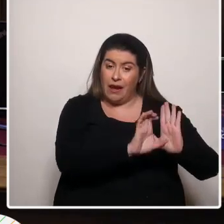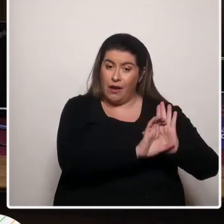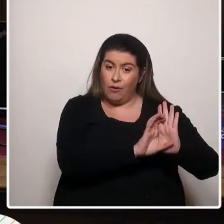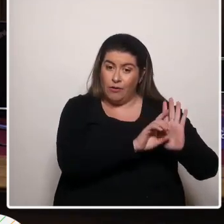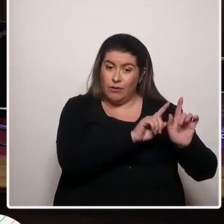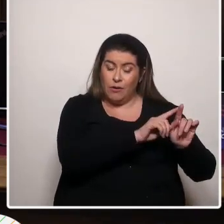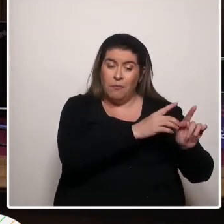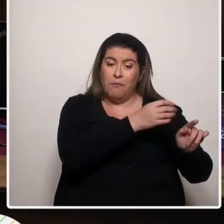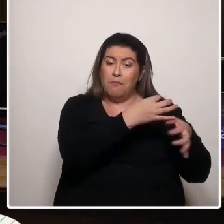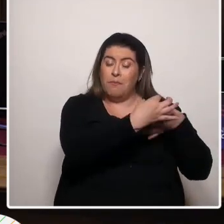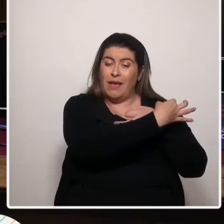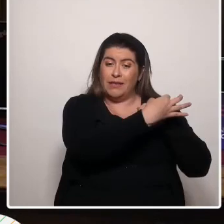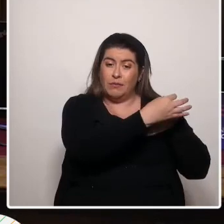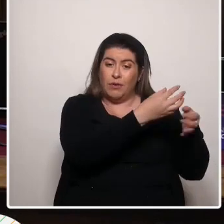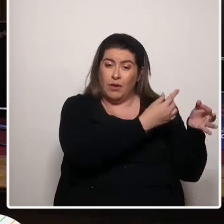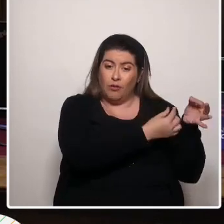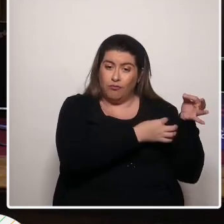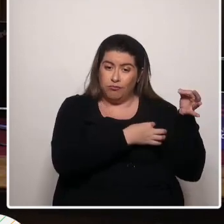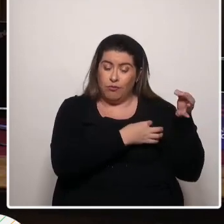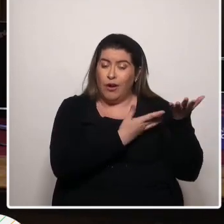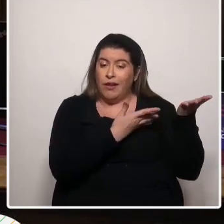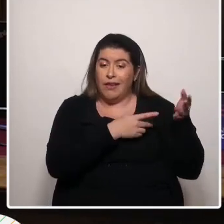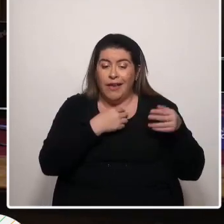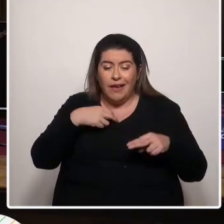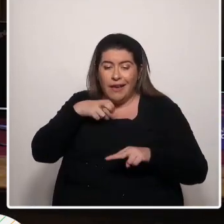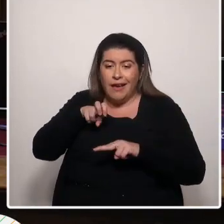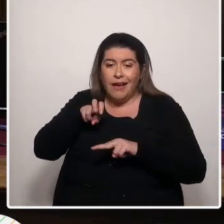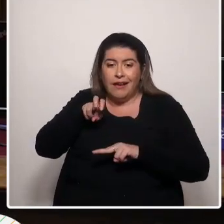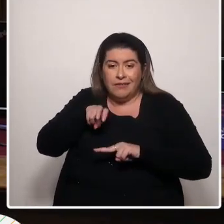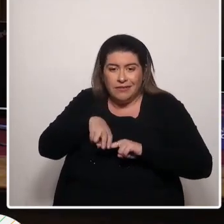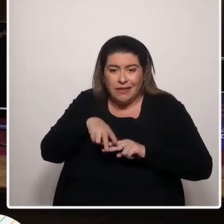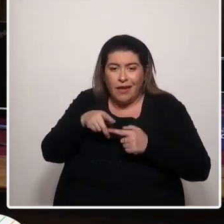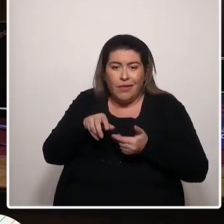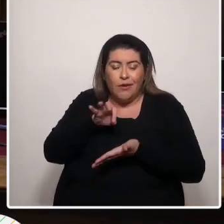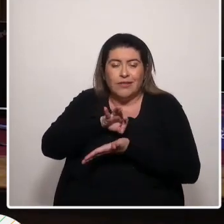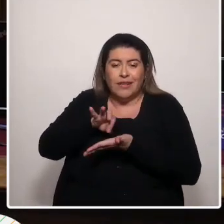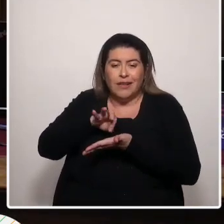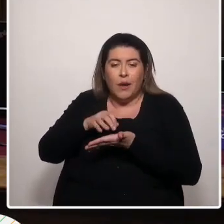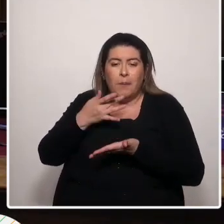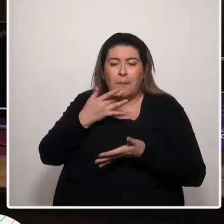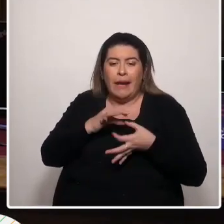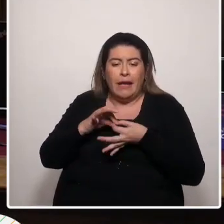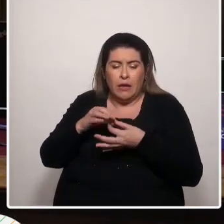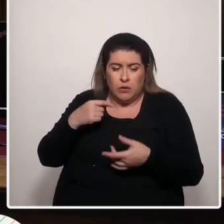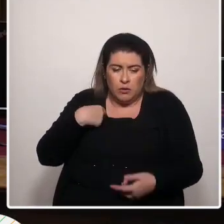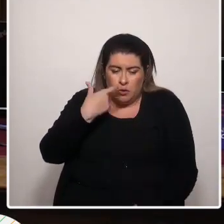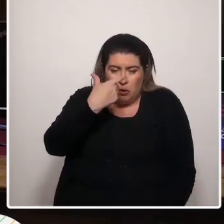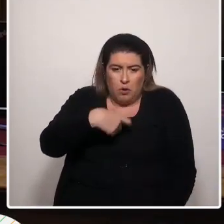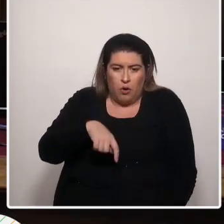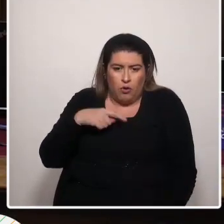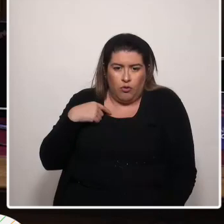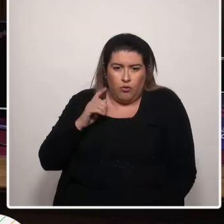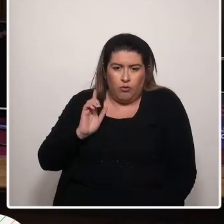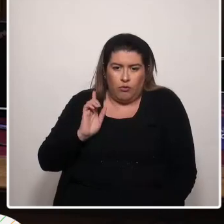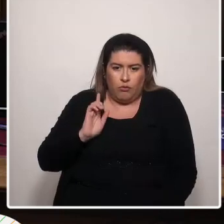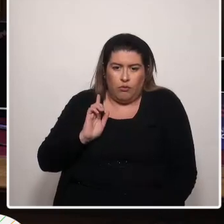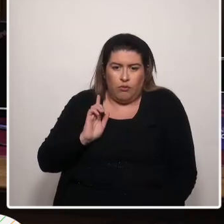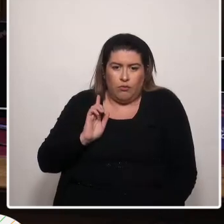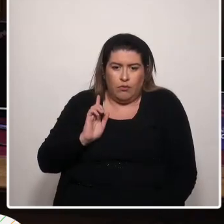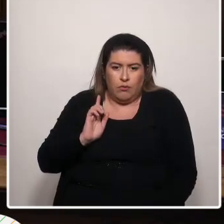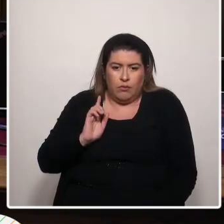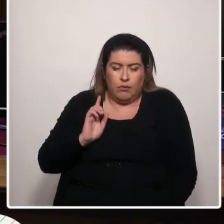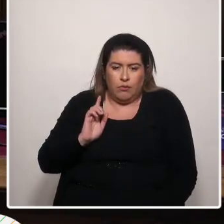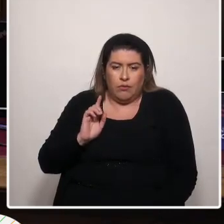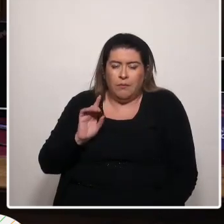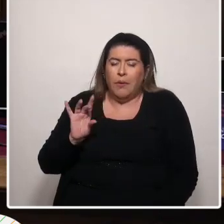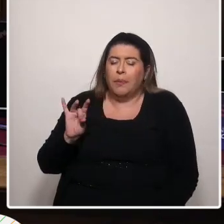me instruyó venir en esta oportunidad aquí. No es una cuestión personal, no es mi criterio que